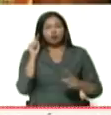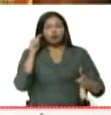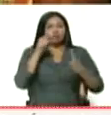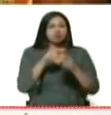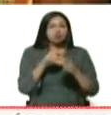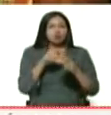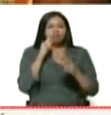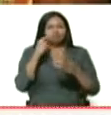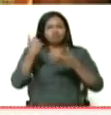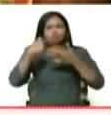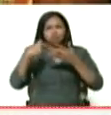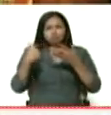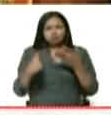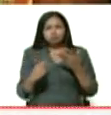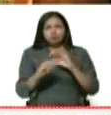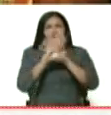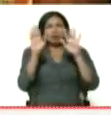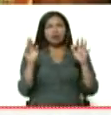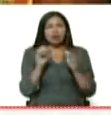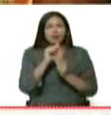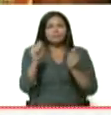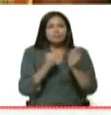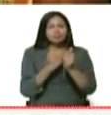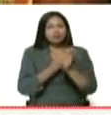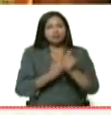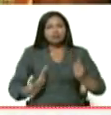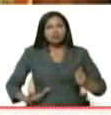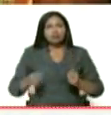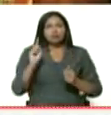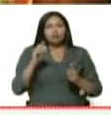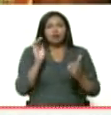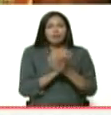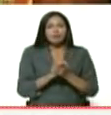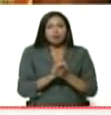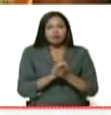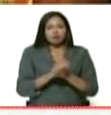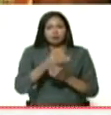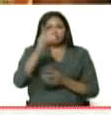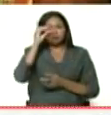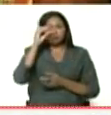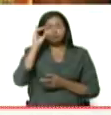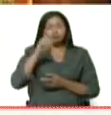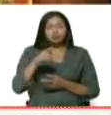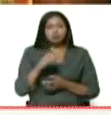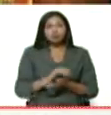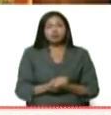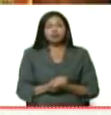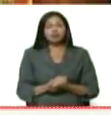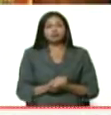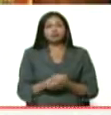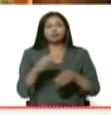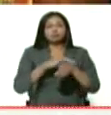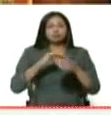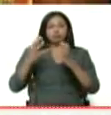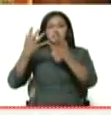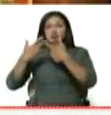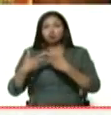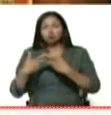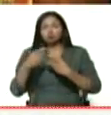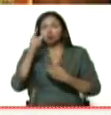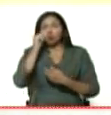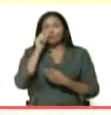precisas la vicepresidenta ejecutiva, compañera Delcy Rodríguez, el ministro de Industria. Tiene